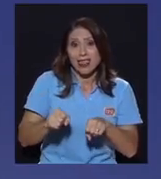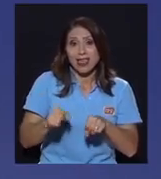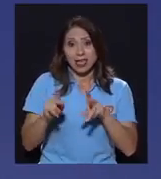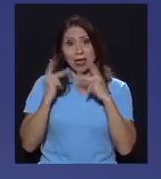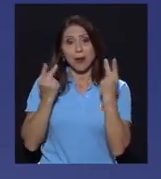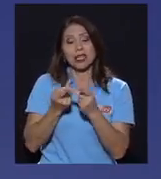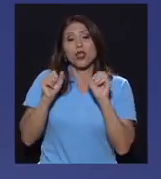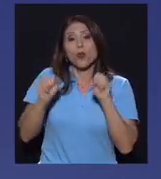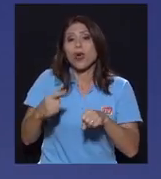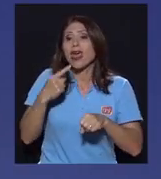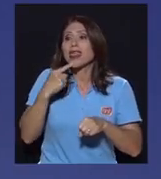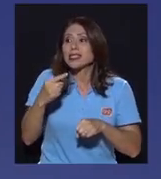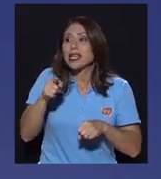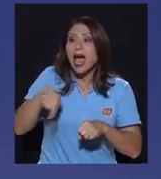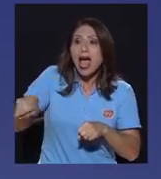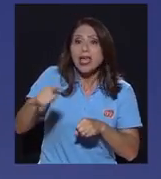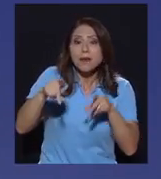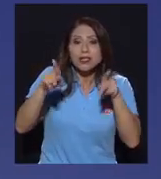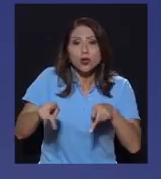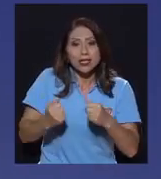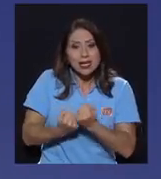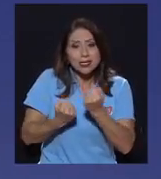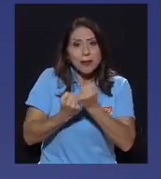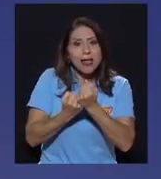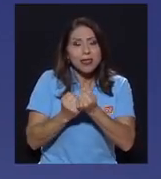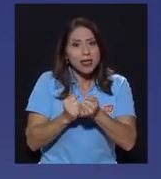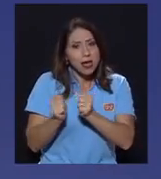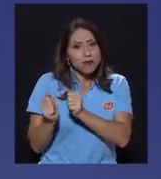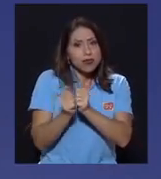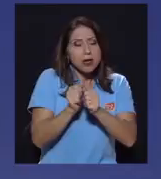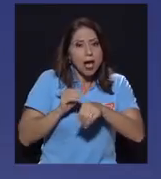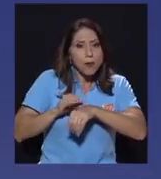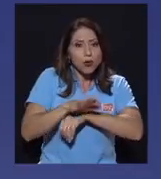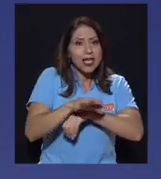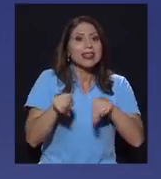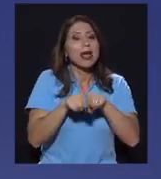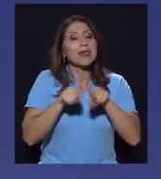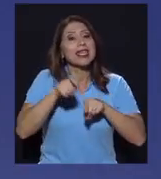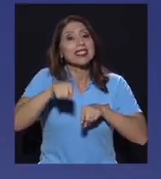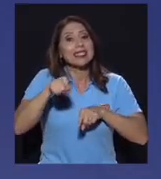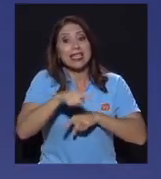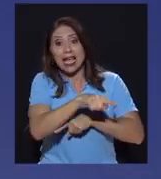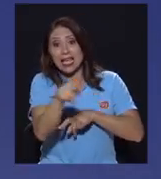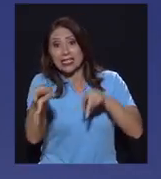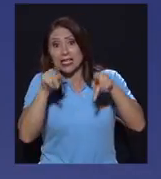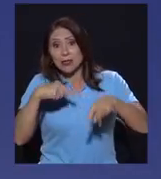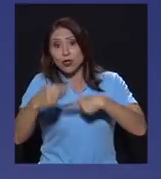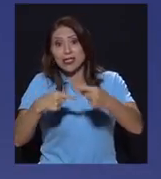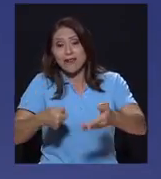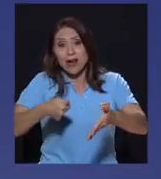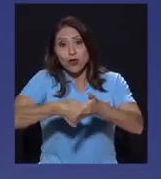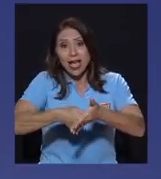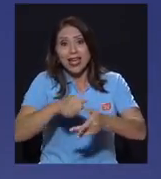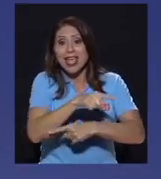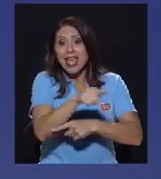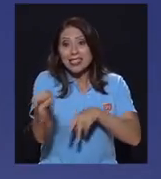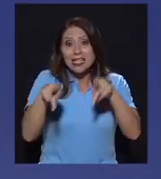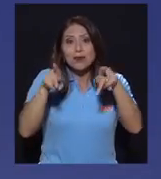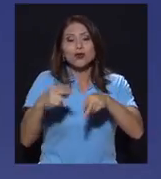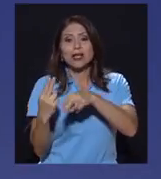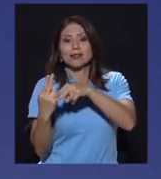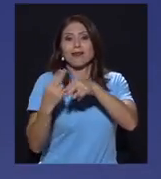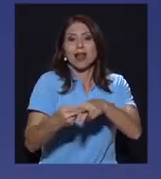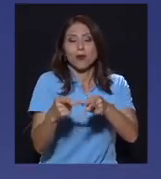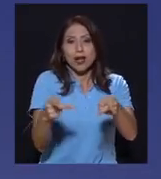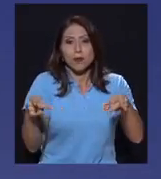respaldan les asesoran les apoyan también de la mano segura de quien va a agotar de saber que esas personas se van a ubicar en puestos determinados